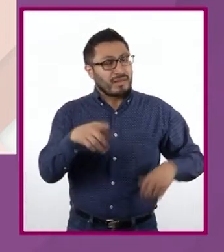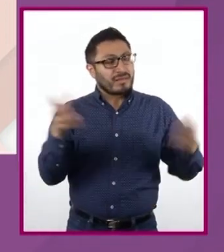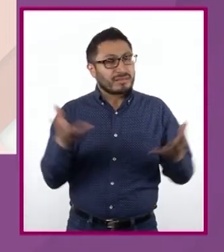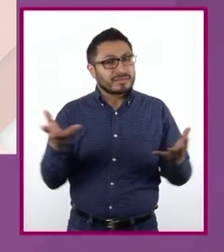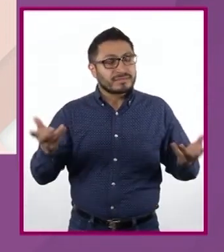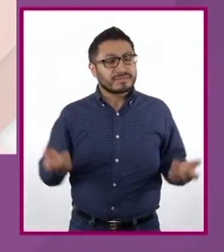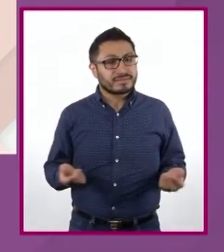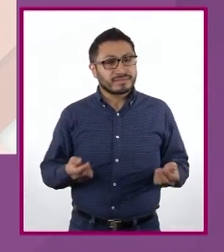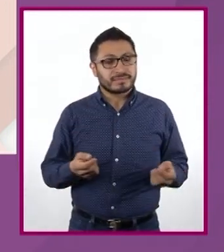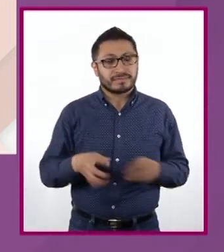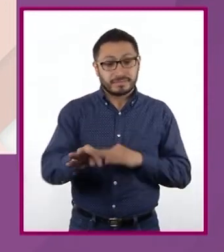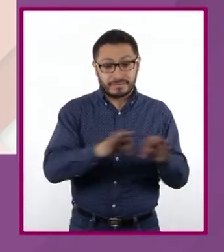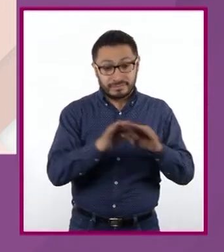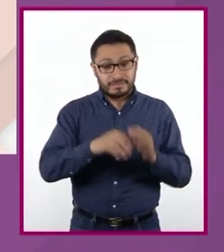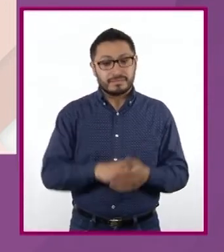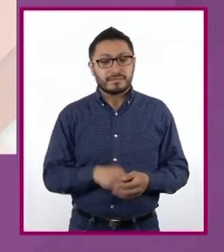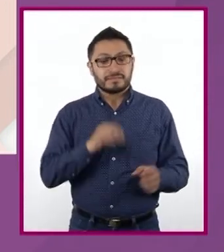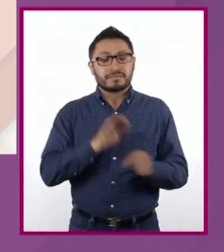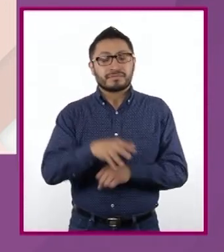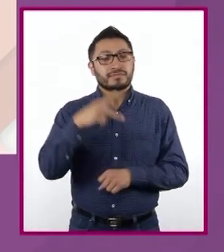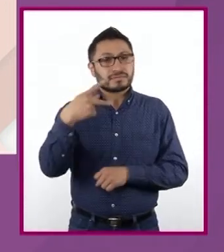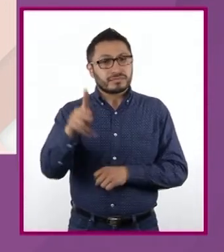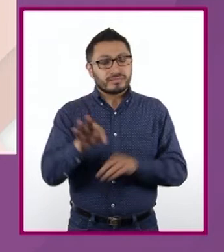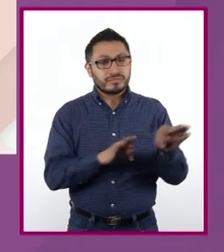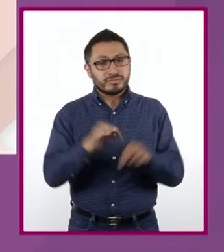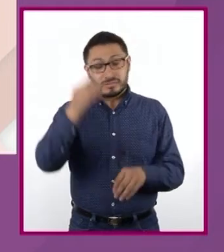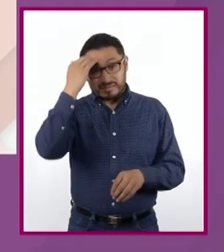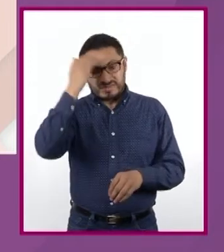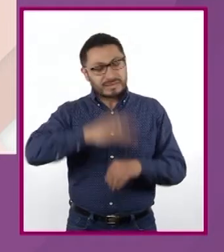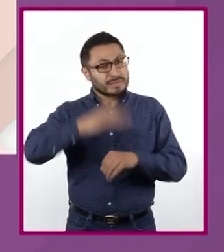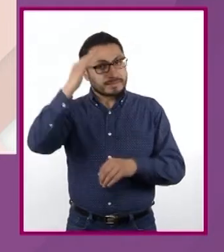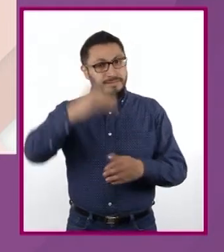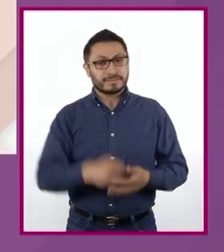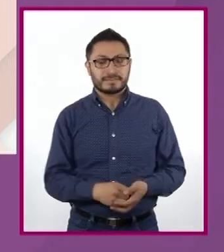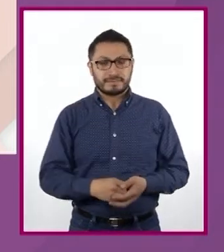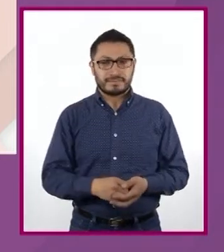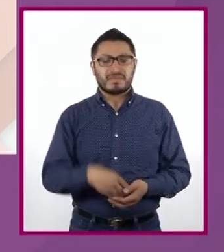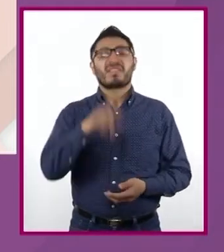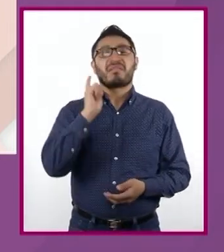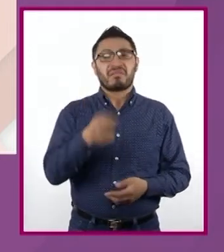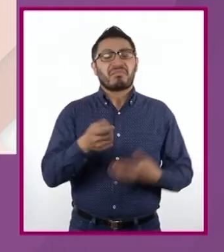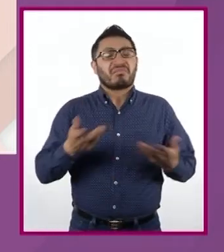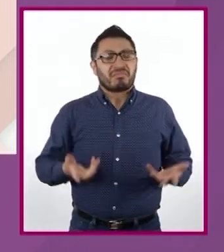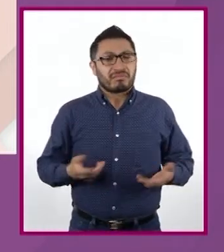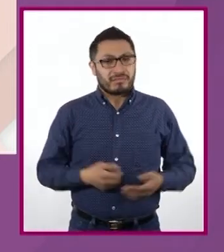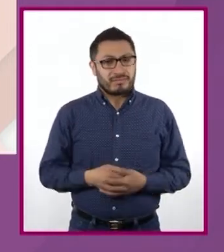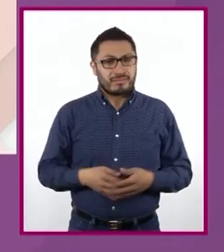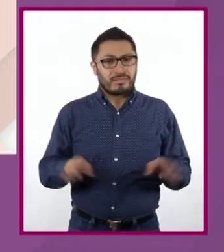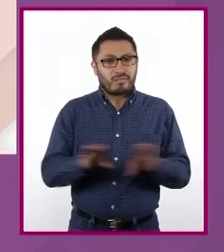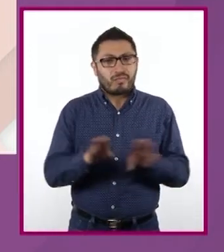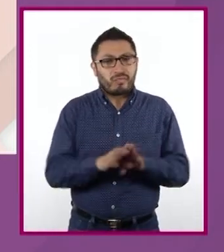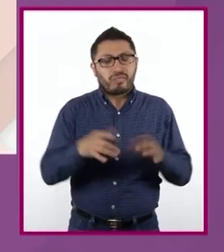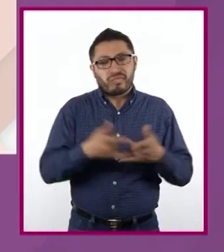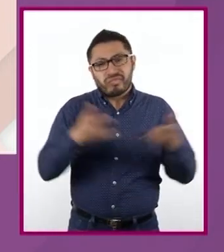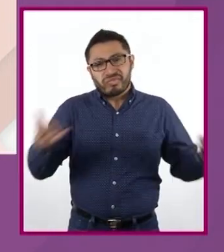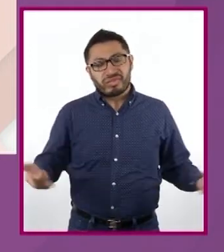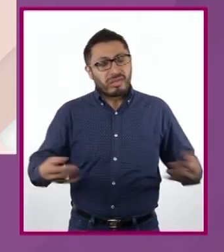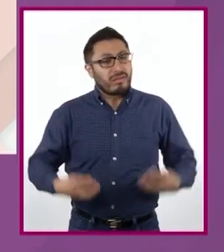Obra, ¿cuáles son sus obras más conocidas? ¿De qué tratan? ¿Cómo fue su